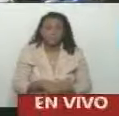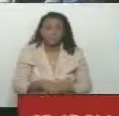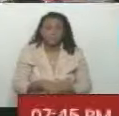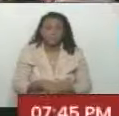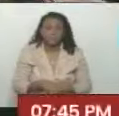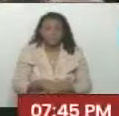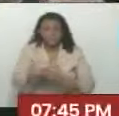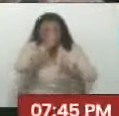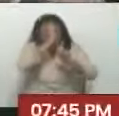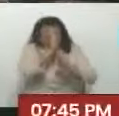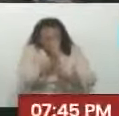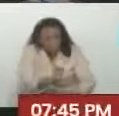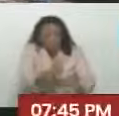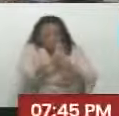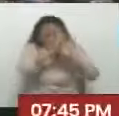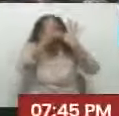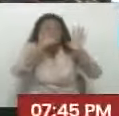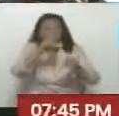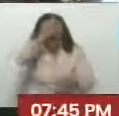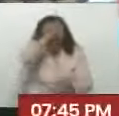Honor y gloria a María Antonieta.